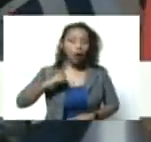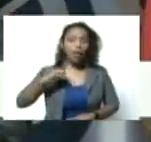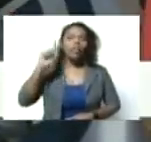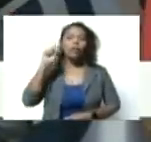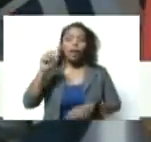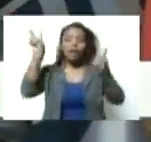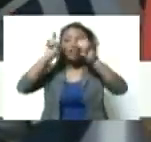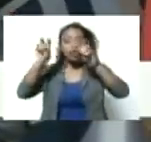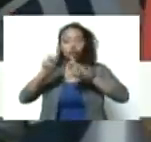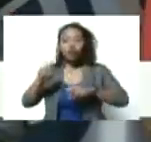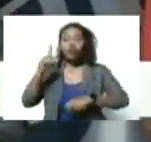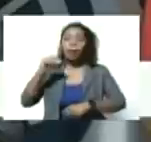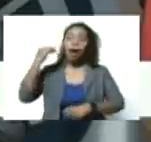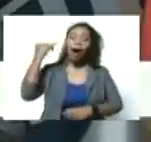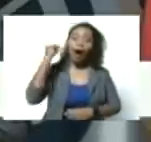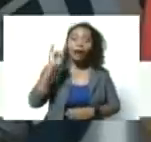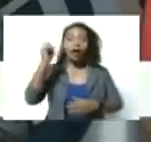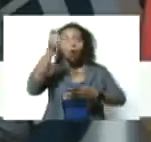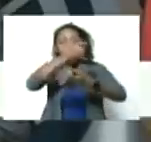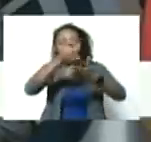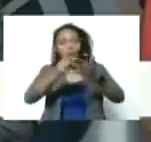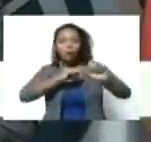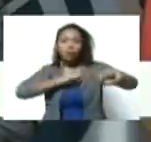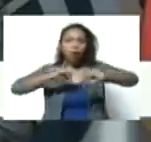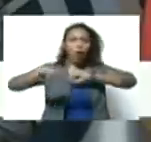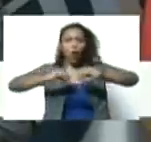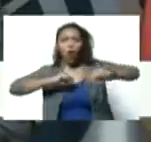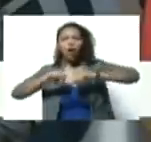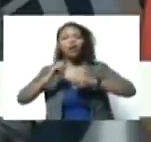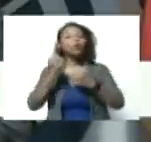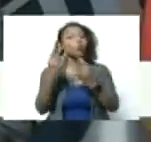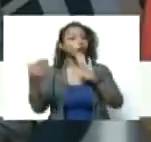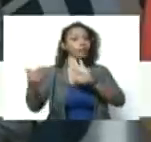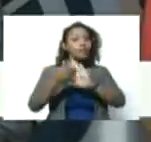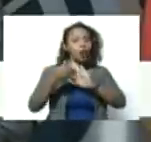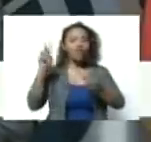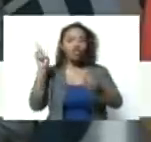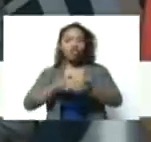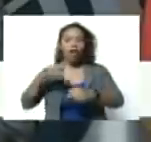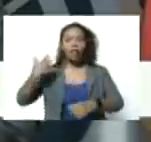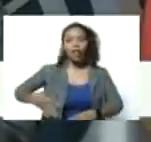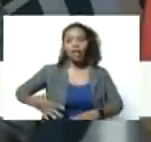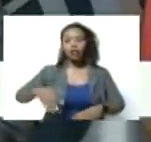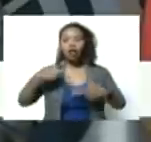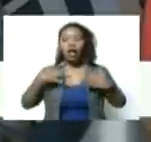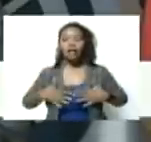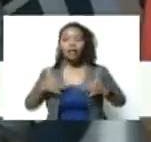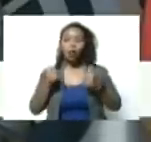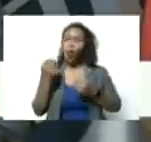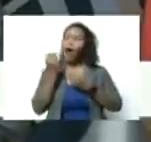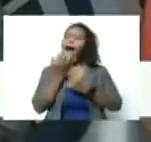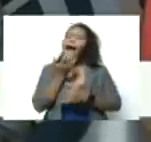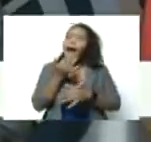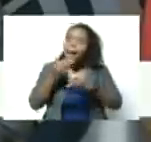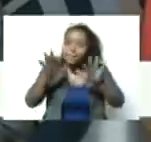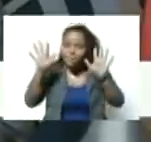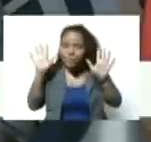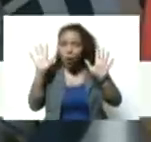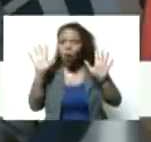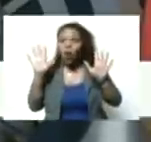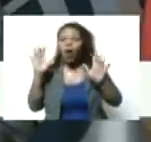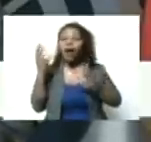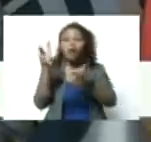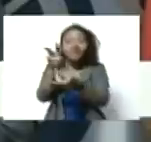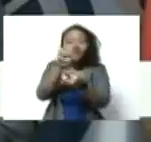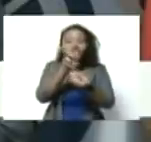También tenemos, repito, una línea de acción contra violaciones al derecho a la salud, como por ejemplo el cobro irregular